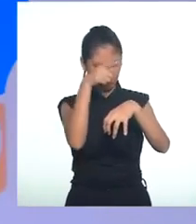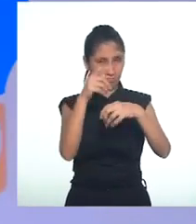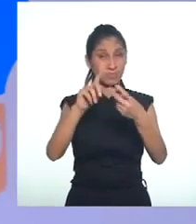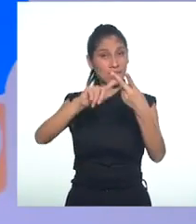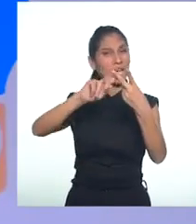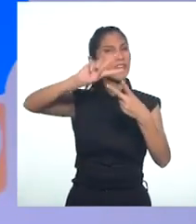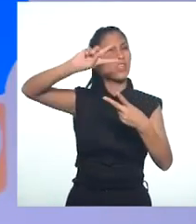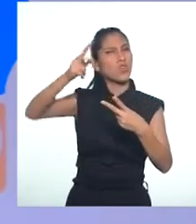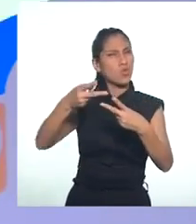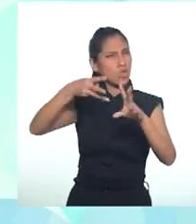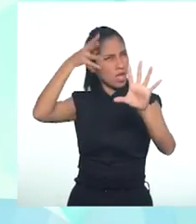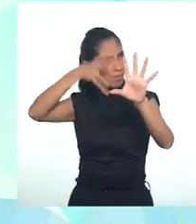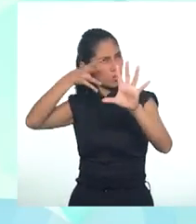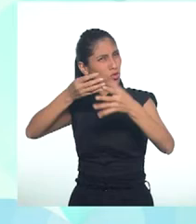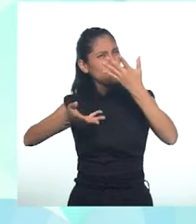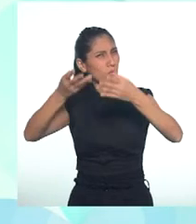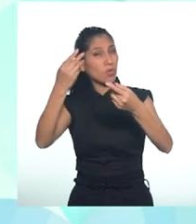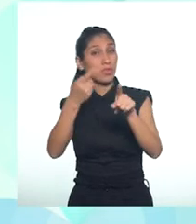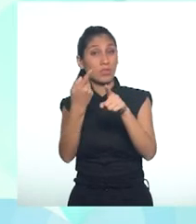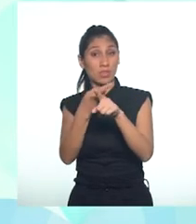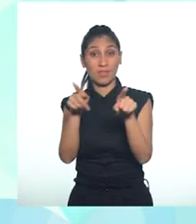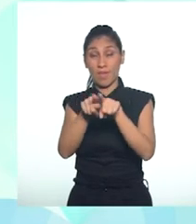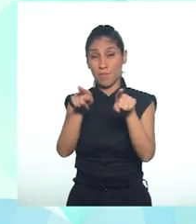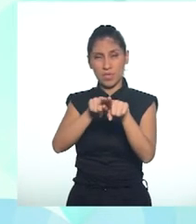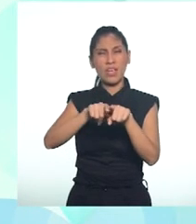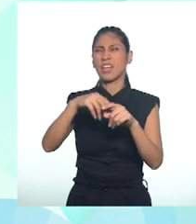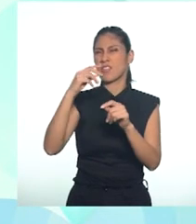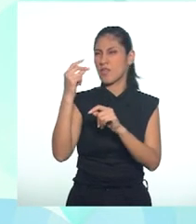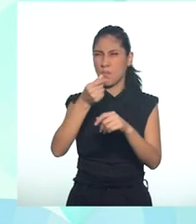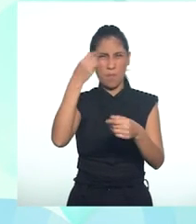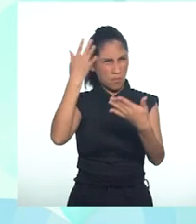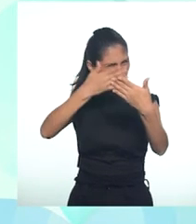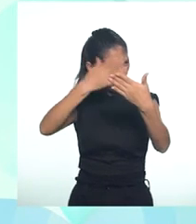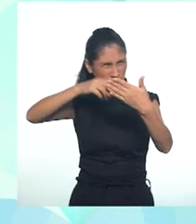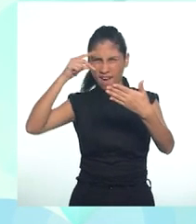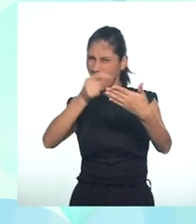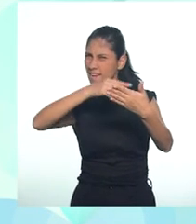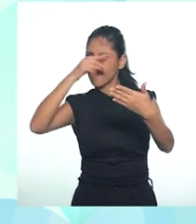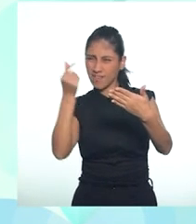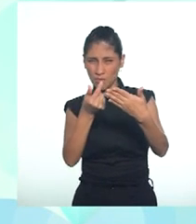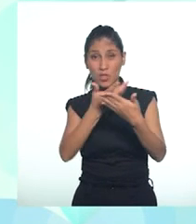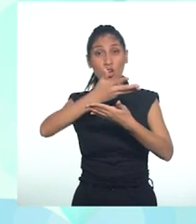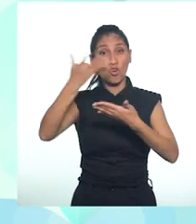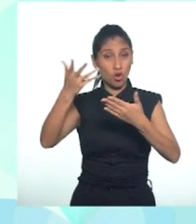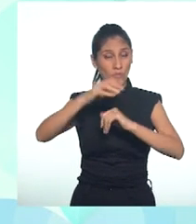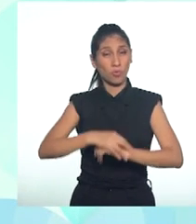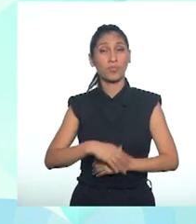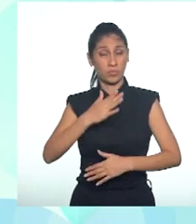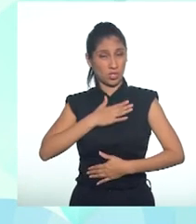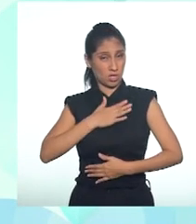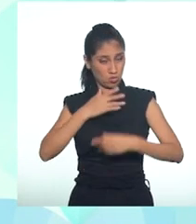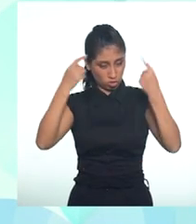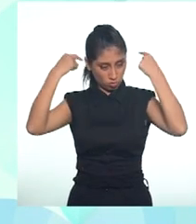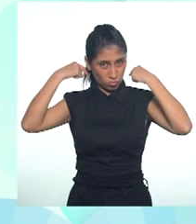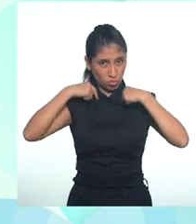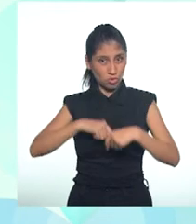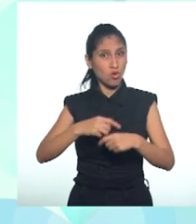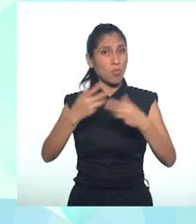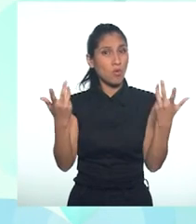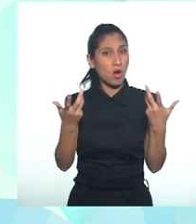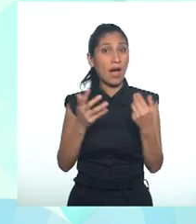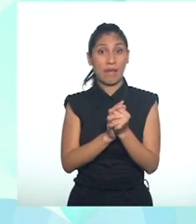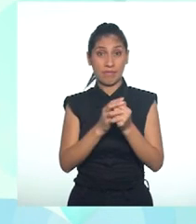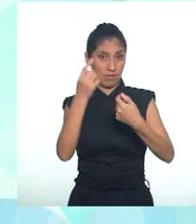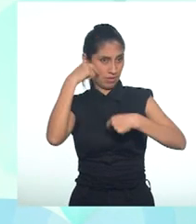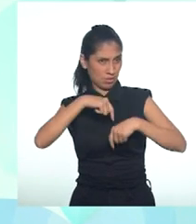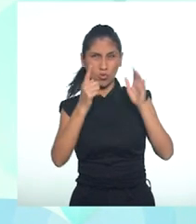La segunda prueba, conocida también como prueba rápida, determina la respuesta inmunológica del cuerpo ante la